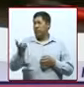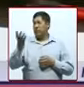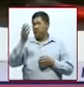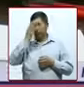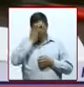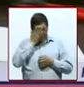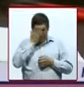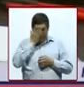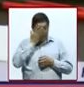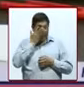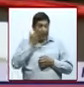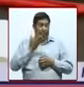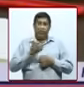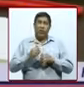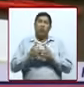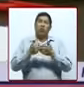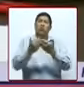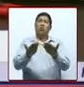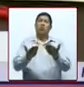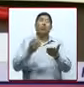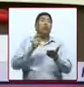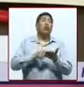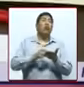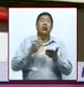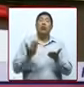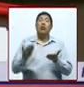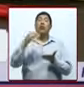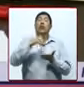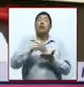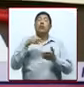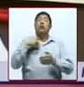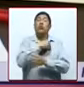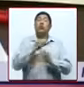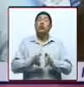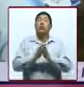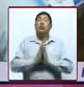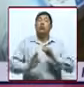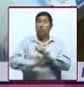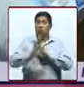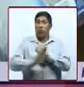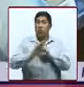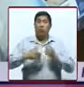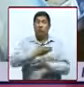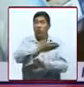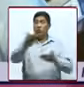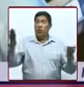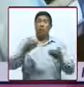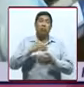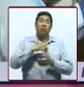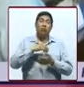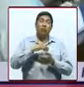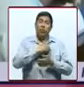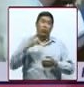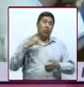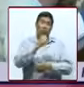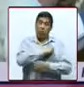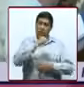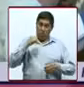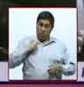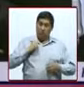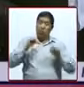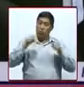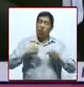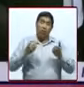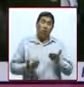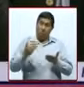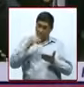e ilegales y que no tienen ni pie ni cabeza. Por ende, nuevamente, vamos a pedir la garantía a la Asamblea Legislativa y para poder